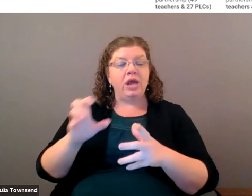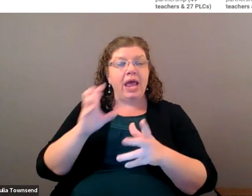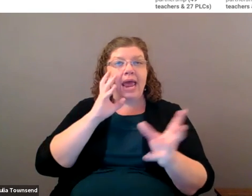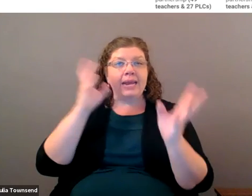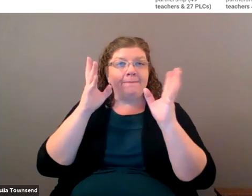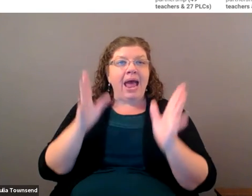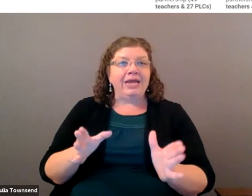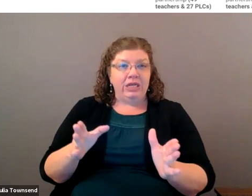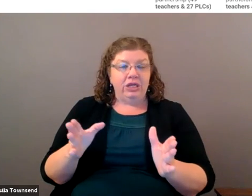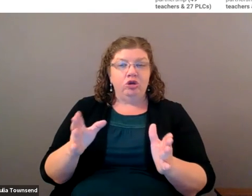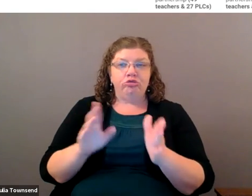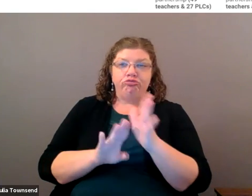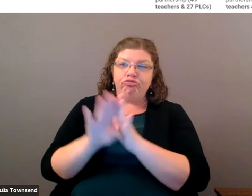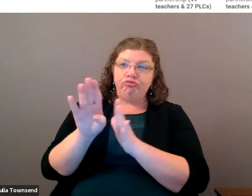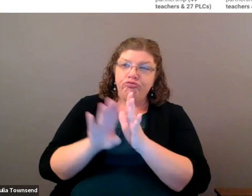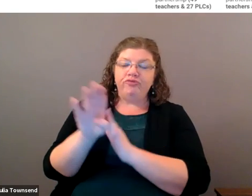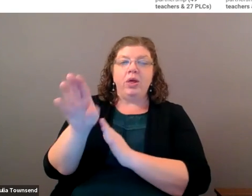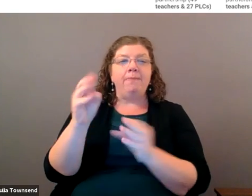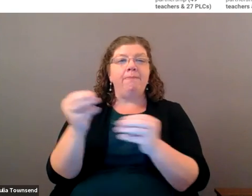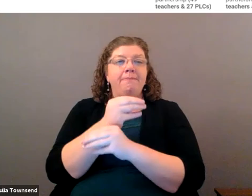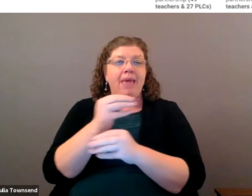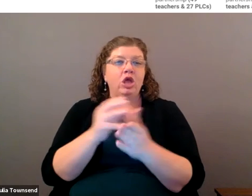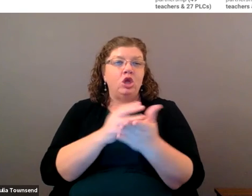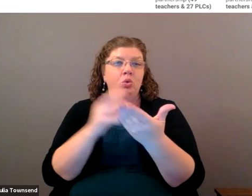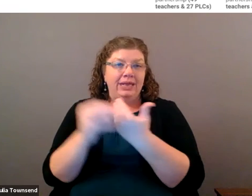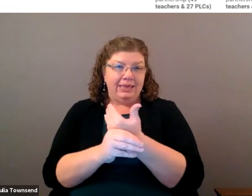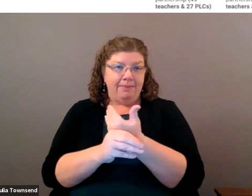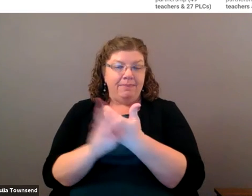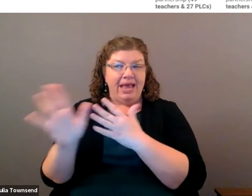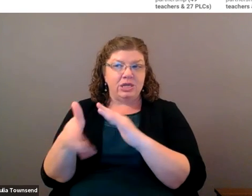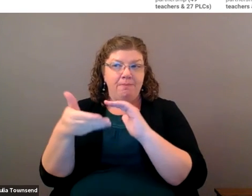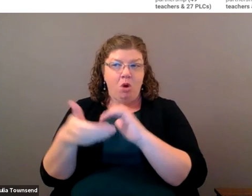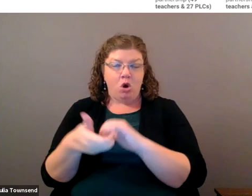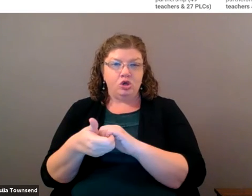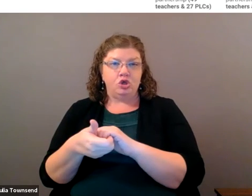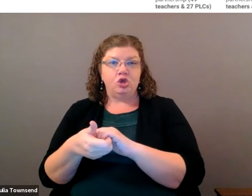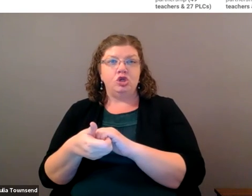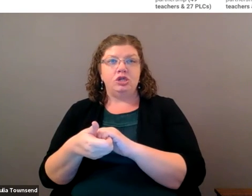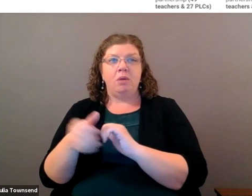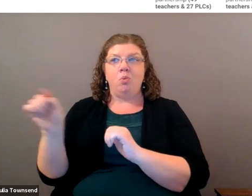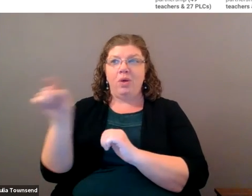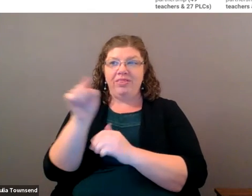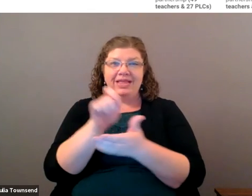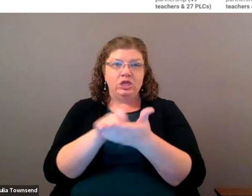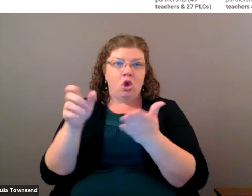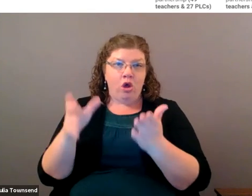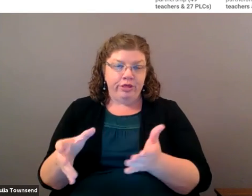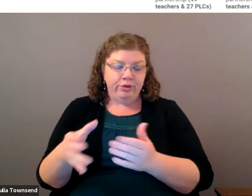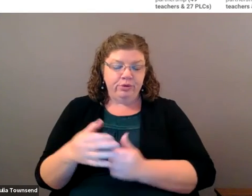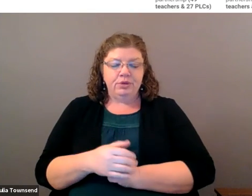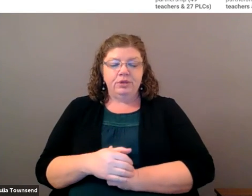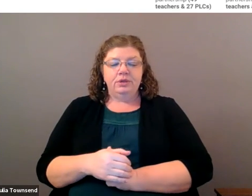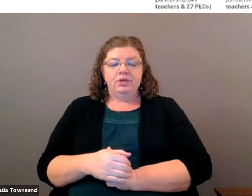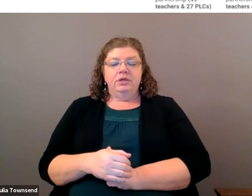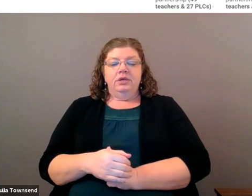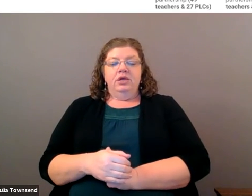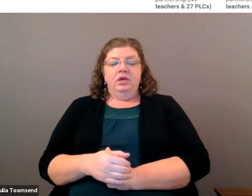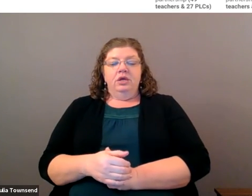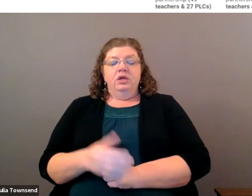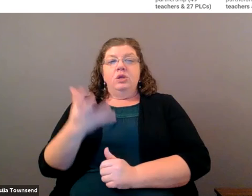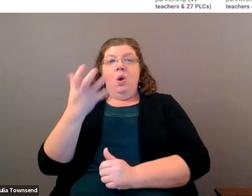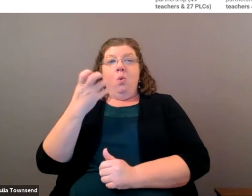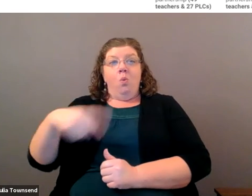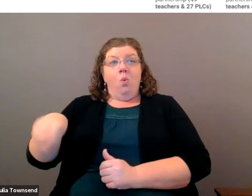y un pionero para desarrollar plan de estudios de matemáticas y por eso quisieron que nos asociáramos. Entonces,